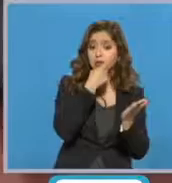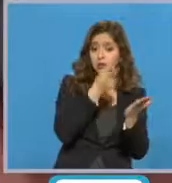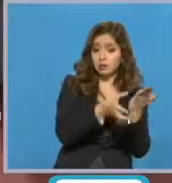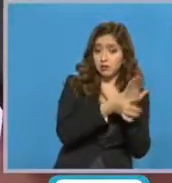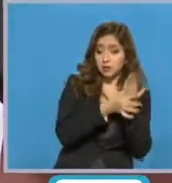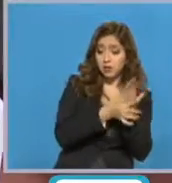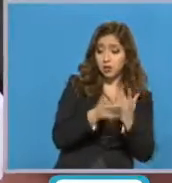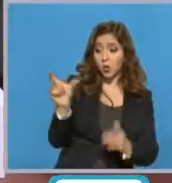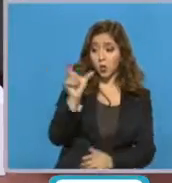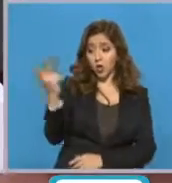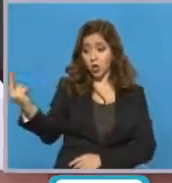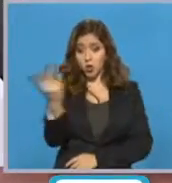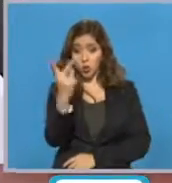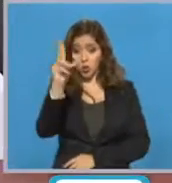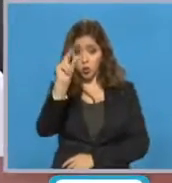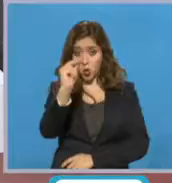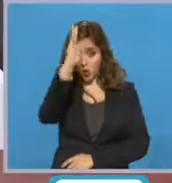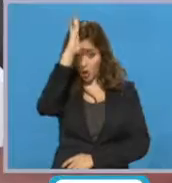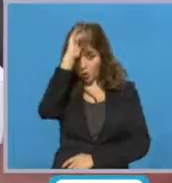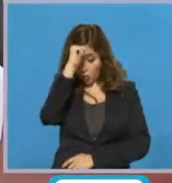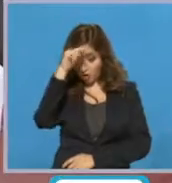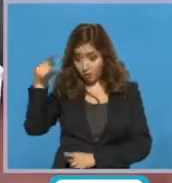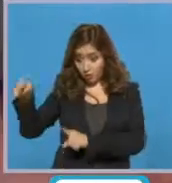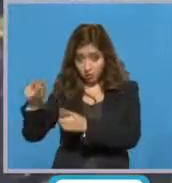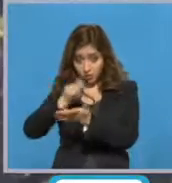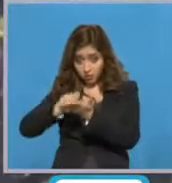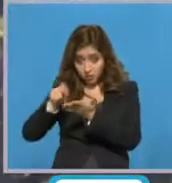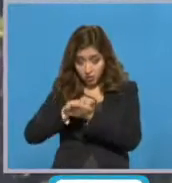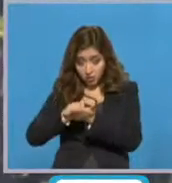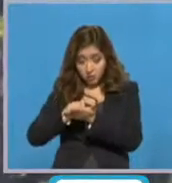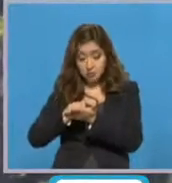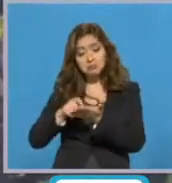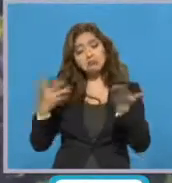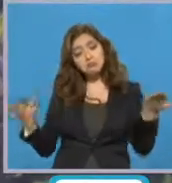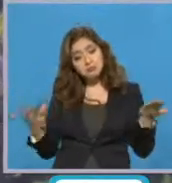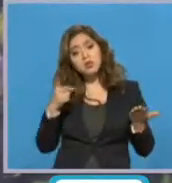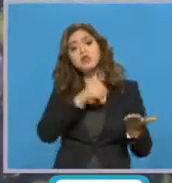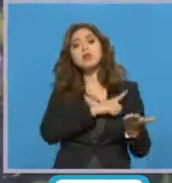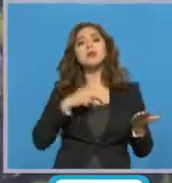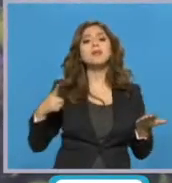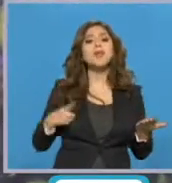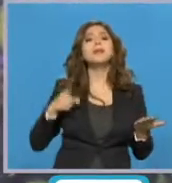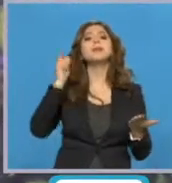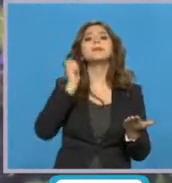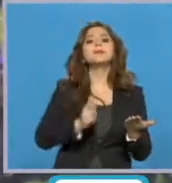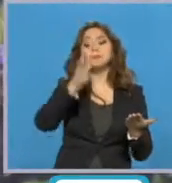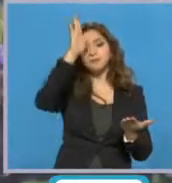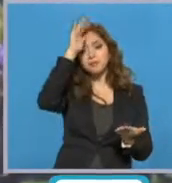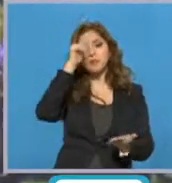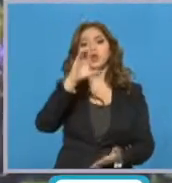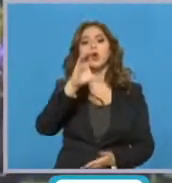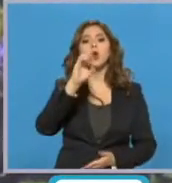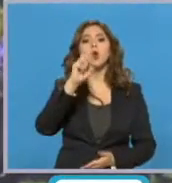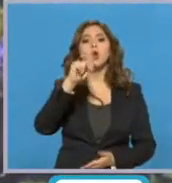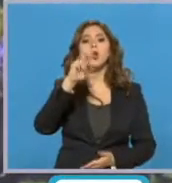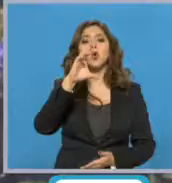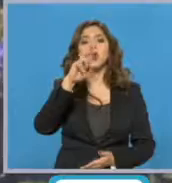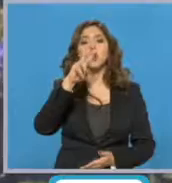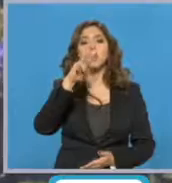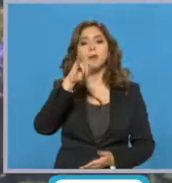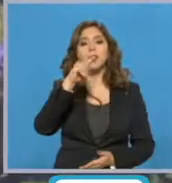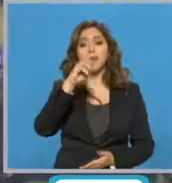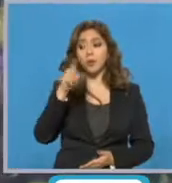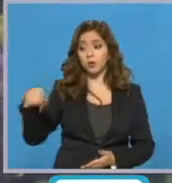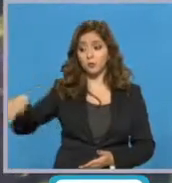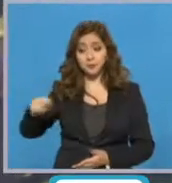no se pongan de acuerdo en ese convenio, por analogía, se va a estar a las reglas del concubinato. Entonces, lo que las partes no dijeron, se